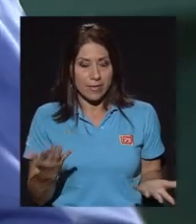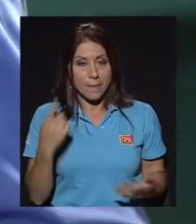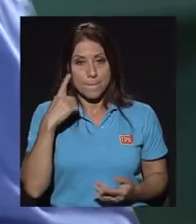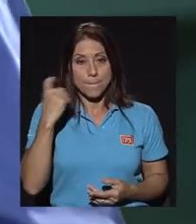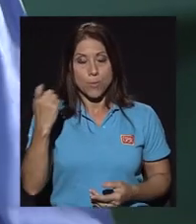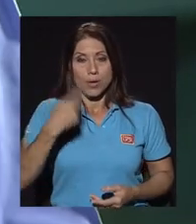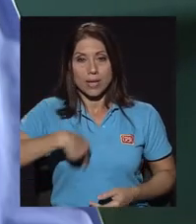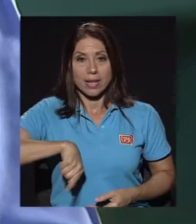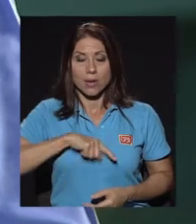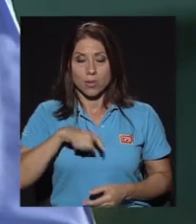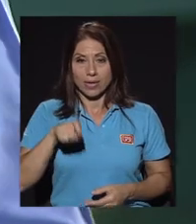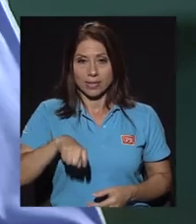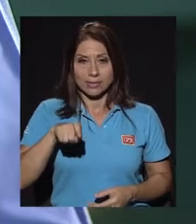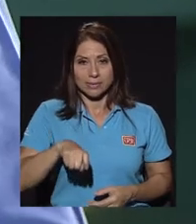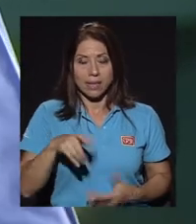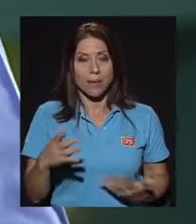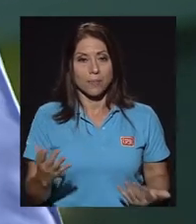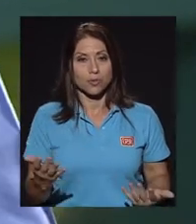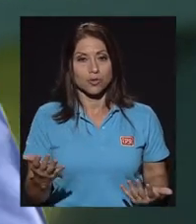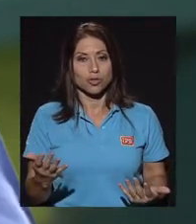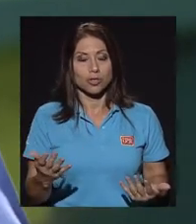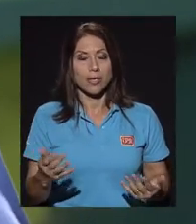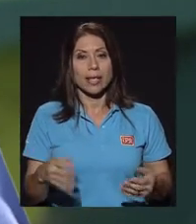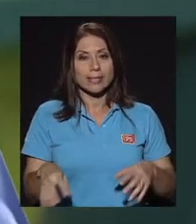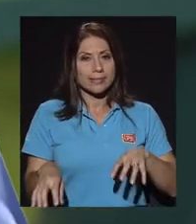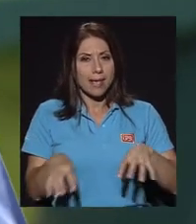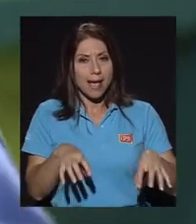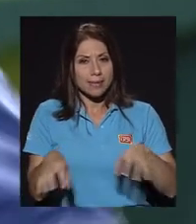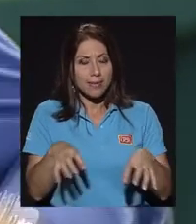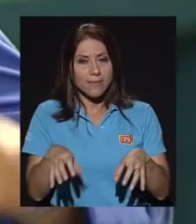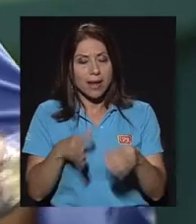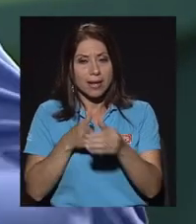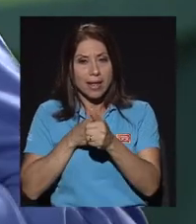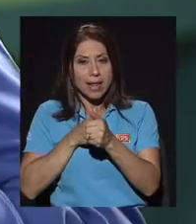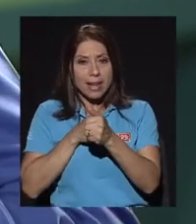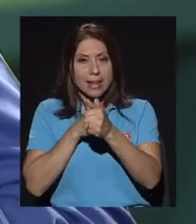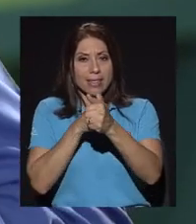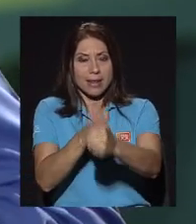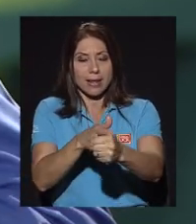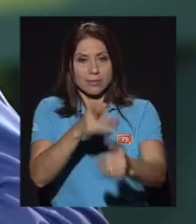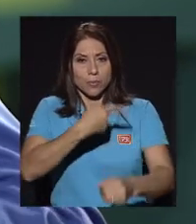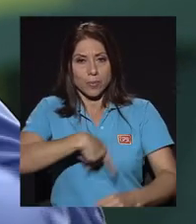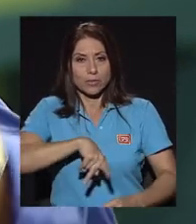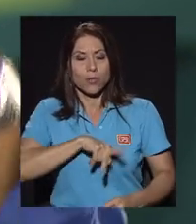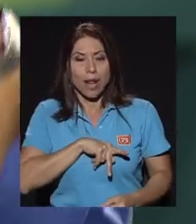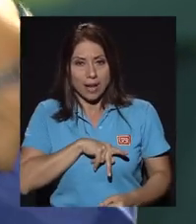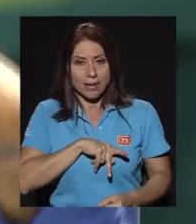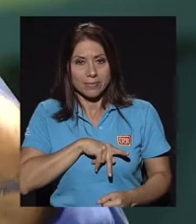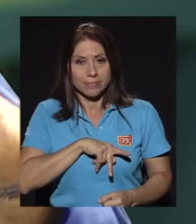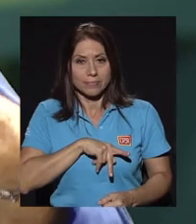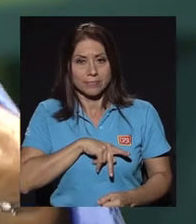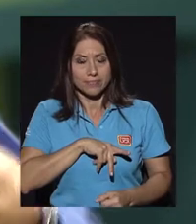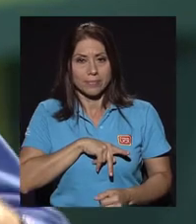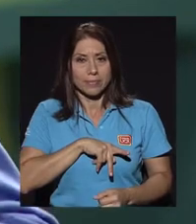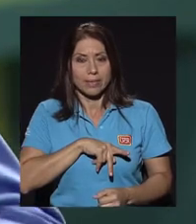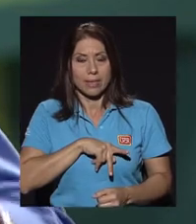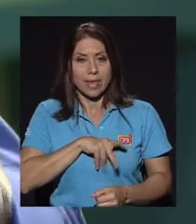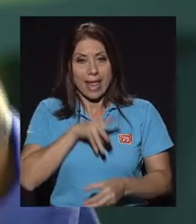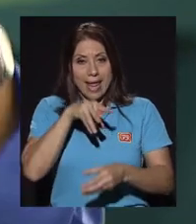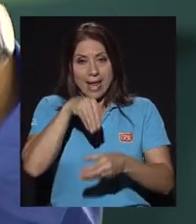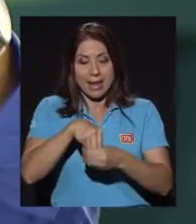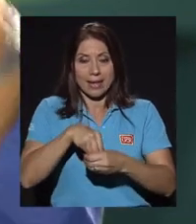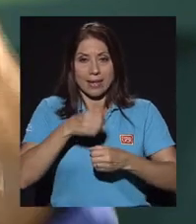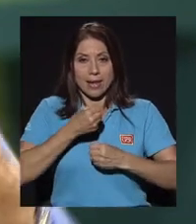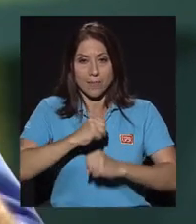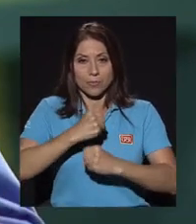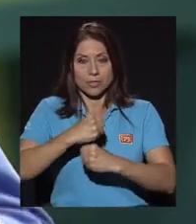porque lo que necesitamos es activar el liderazgo personal en la municipalidad